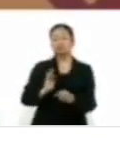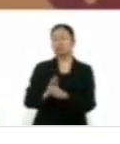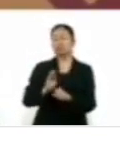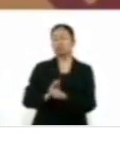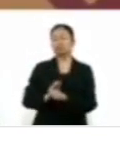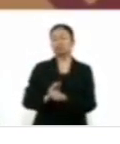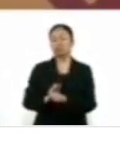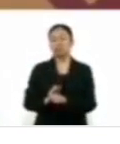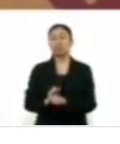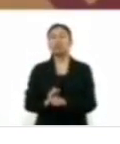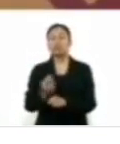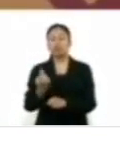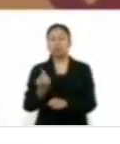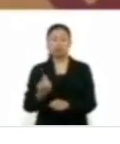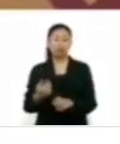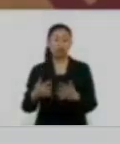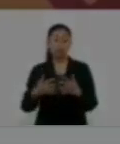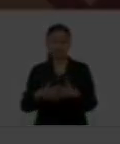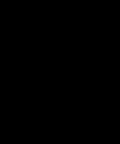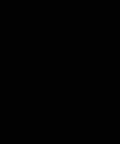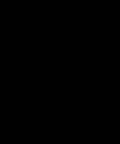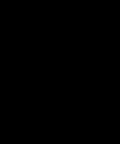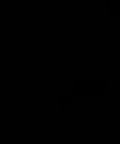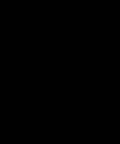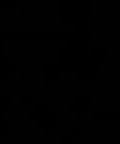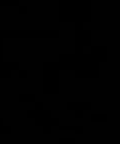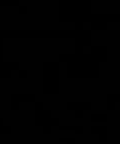y la industria eléctrica nacional.